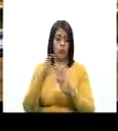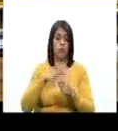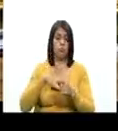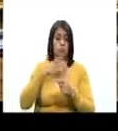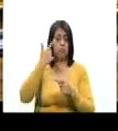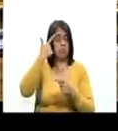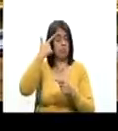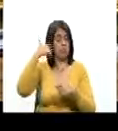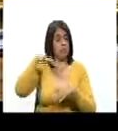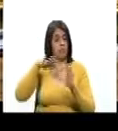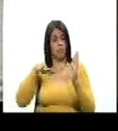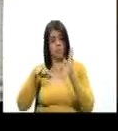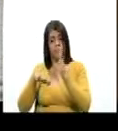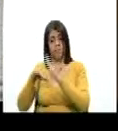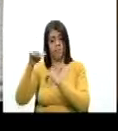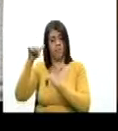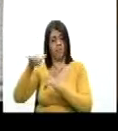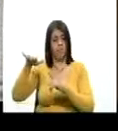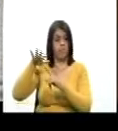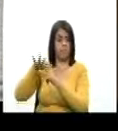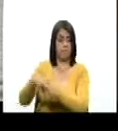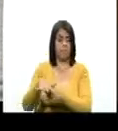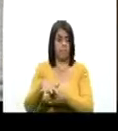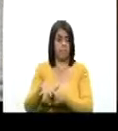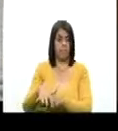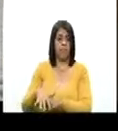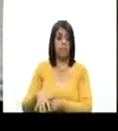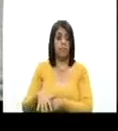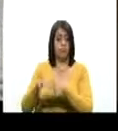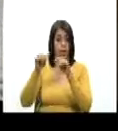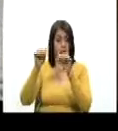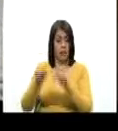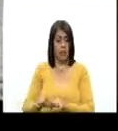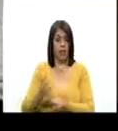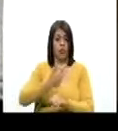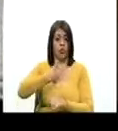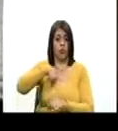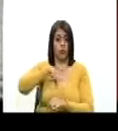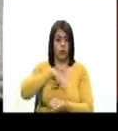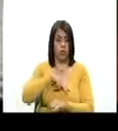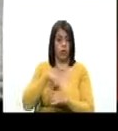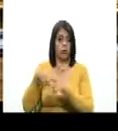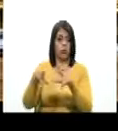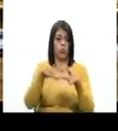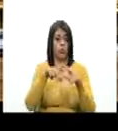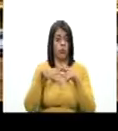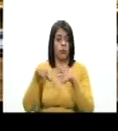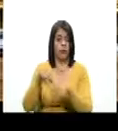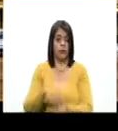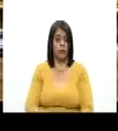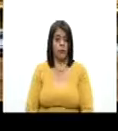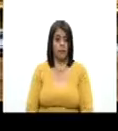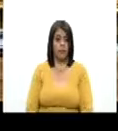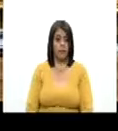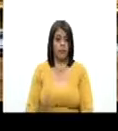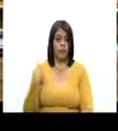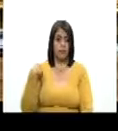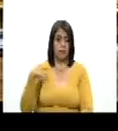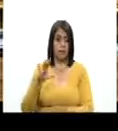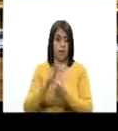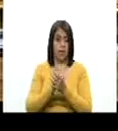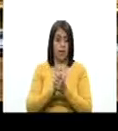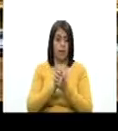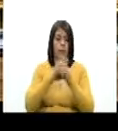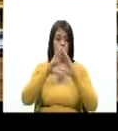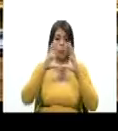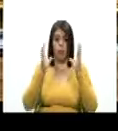venir a hollar la sagrada planta de nuestro territorio. Tenemos amigos en el